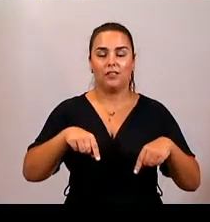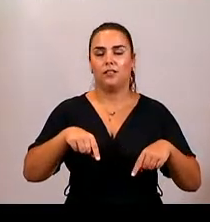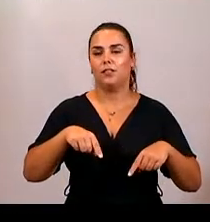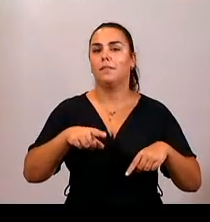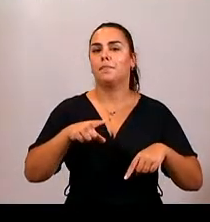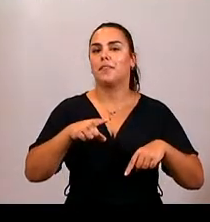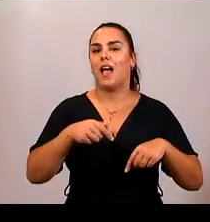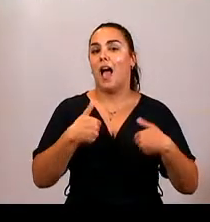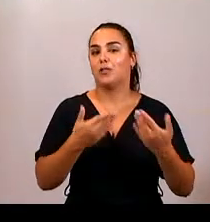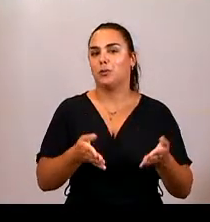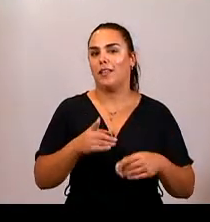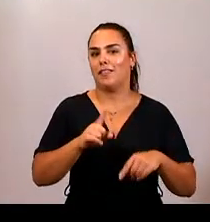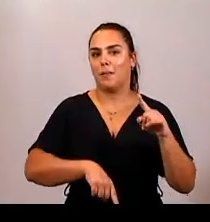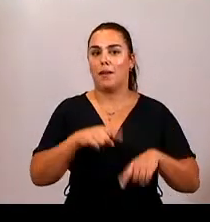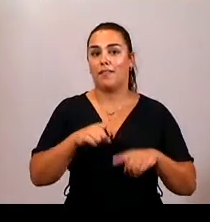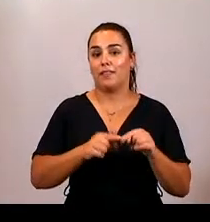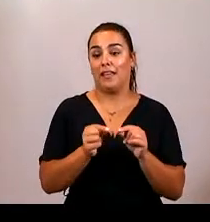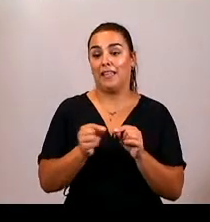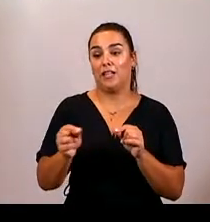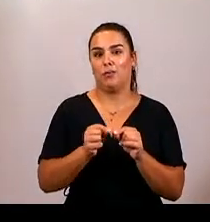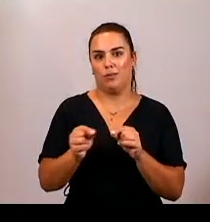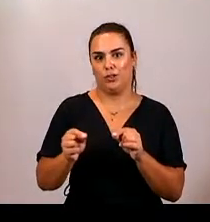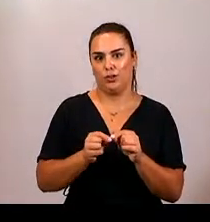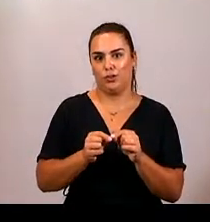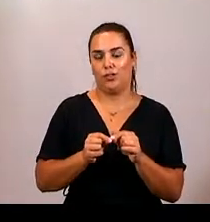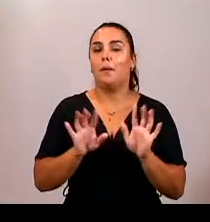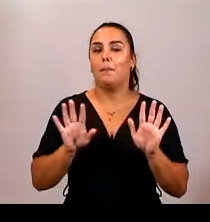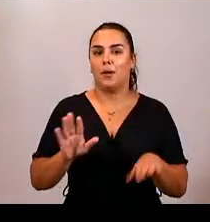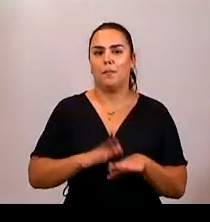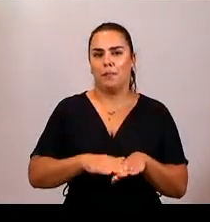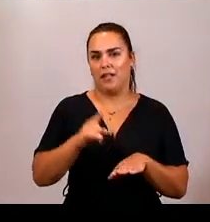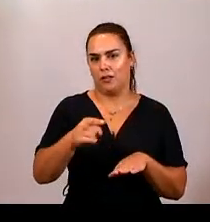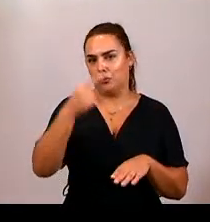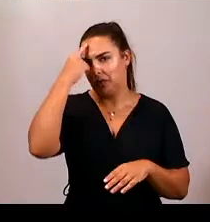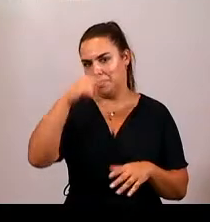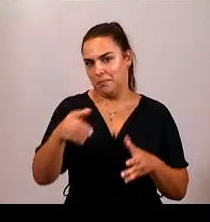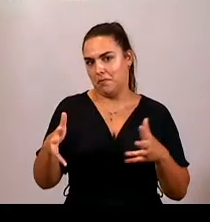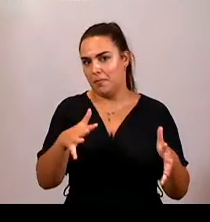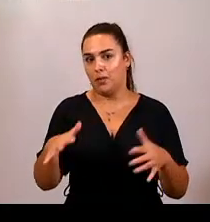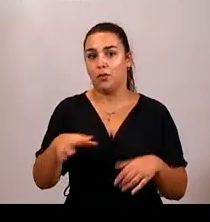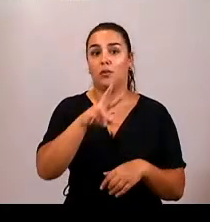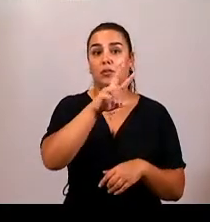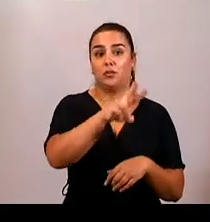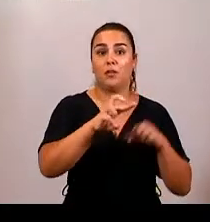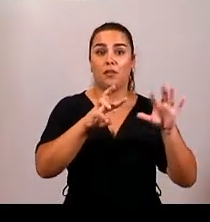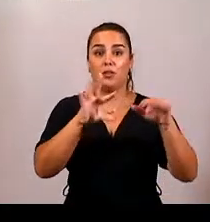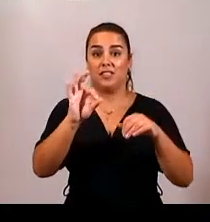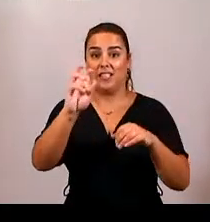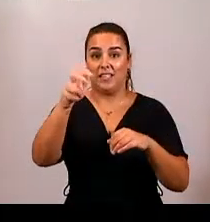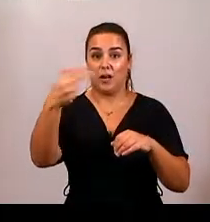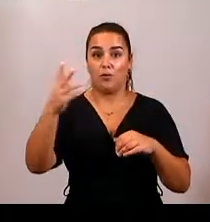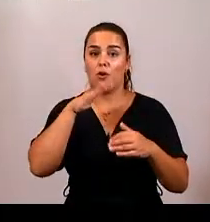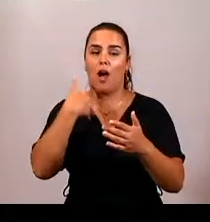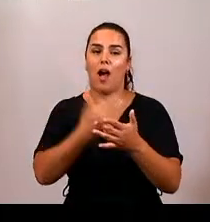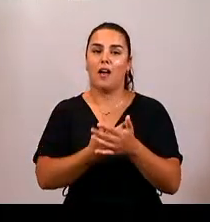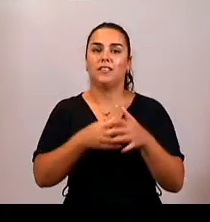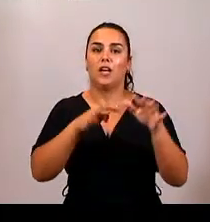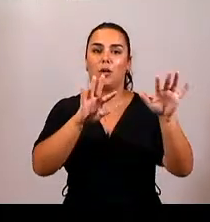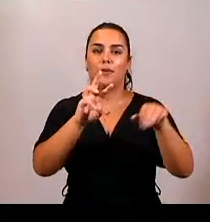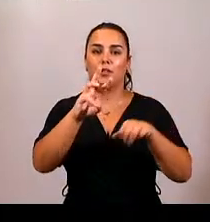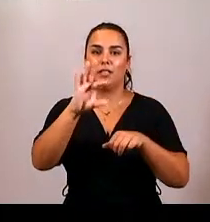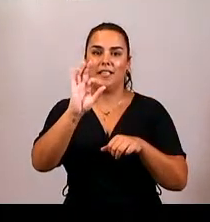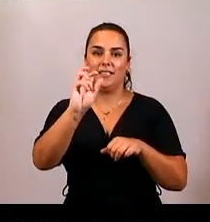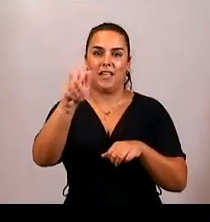depende la ayuda de los kilómetros que haya que hacer, pero para que tengan un baremo van desde los 280 euros a los 930